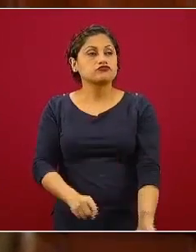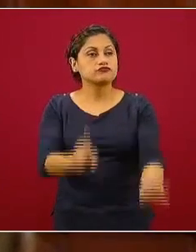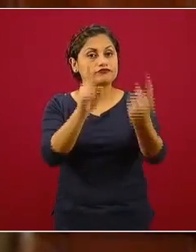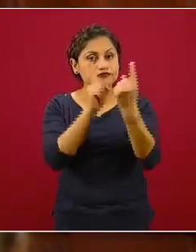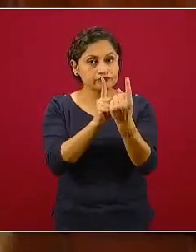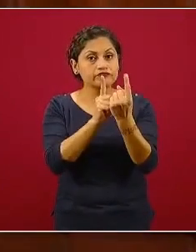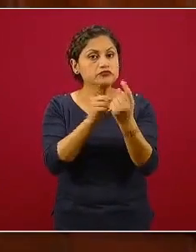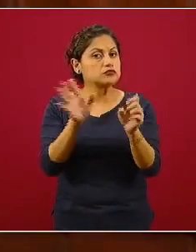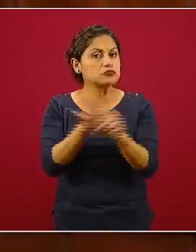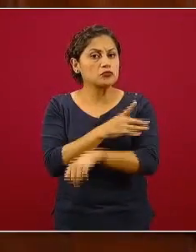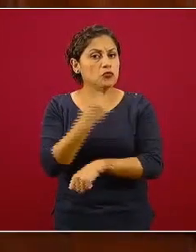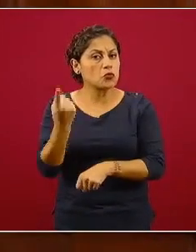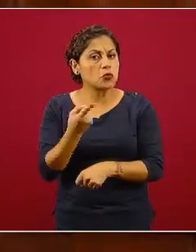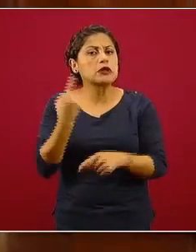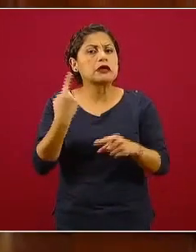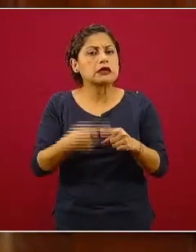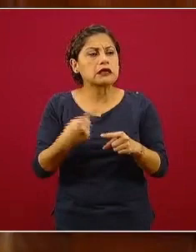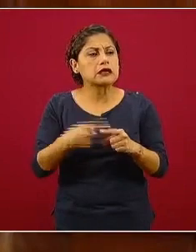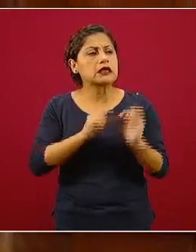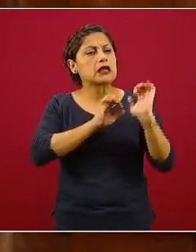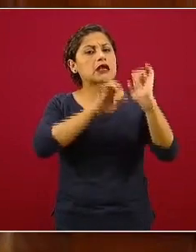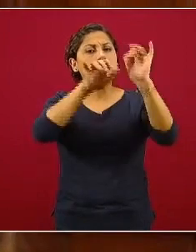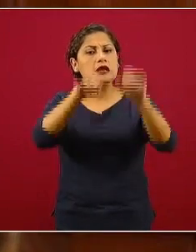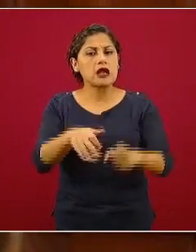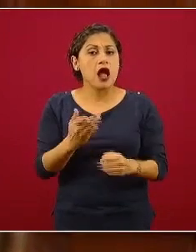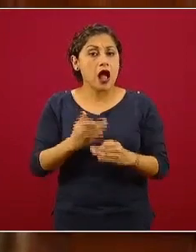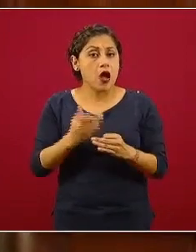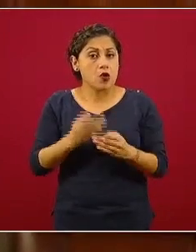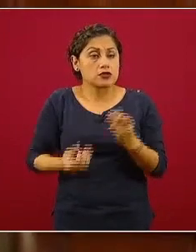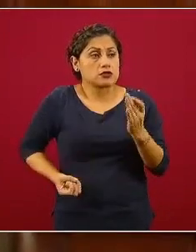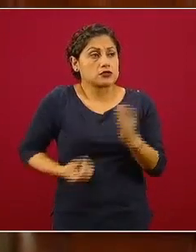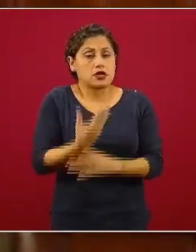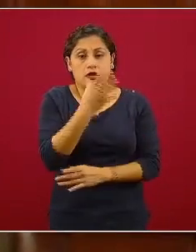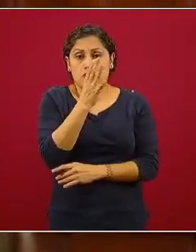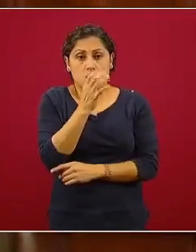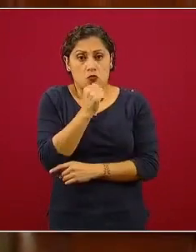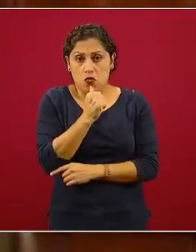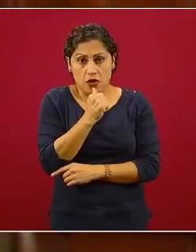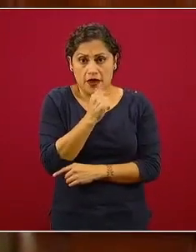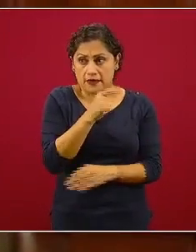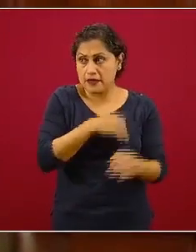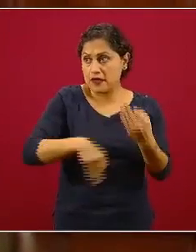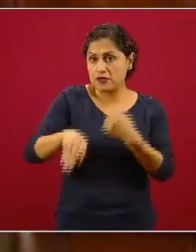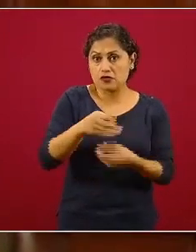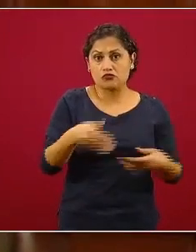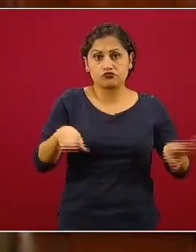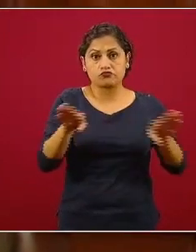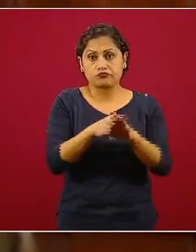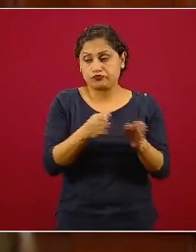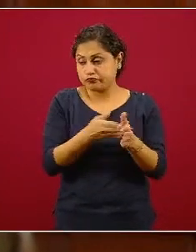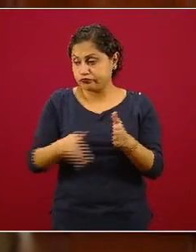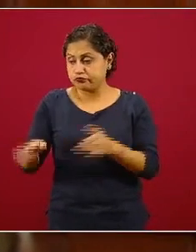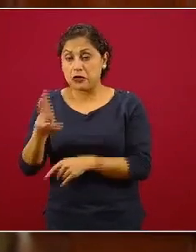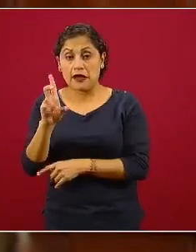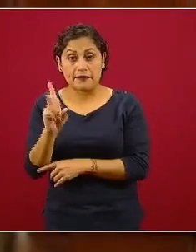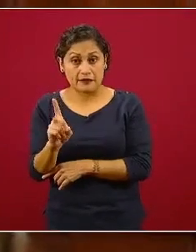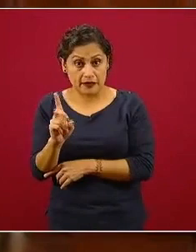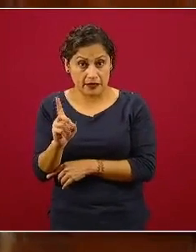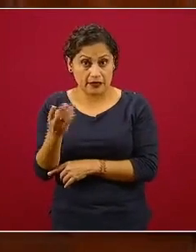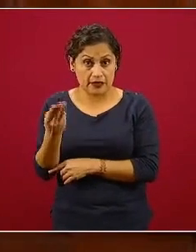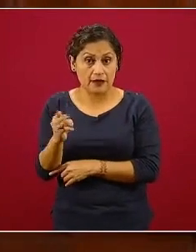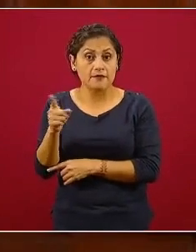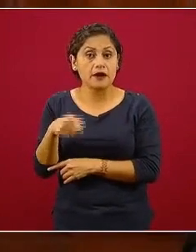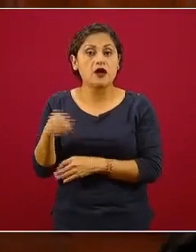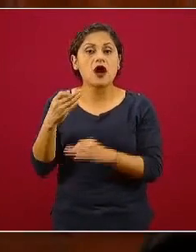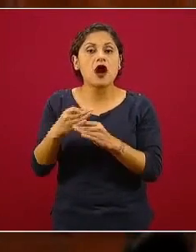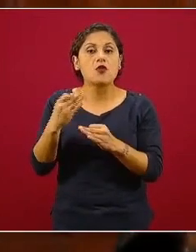que nadie puede salir ahorita, aunque el día 30 se termine la jornada de sana distancia, el semáforo sigue en